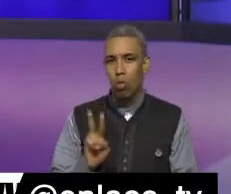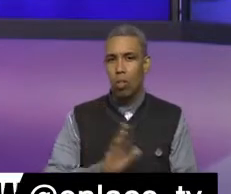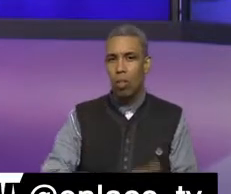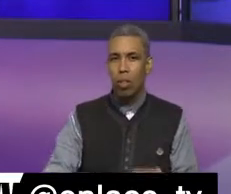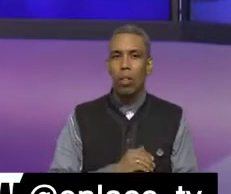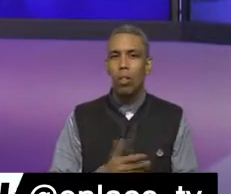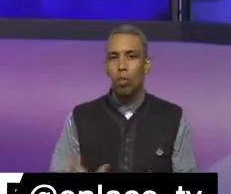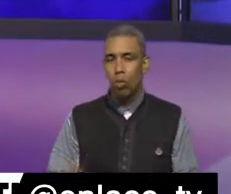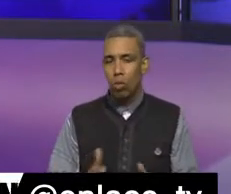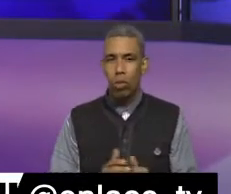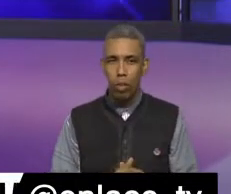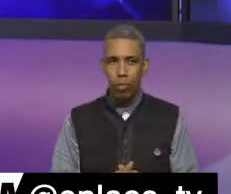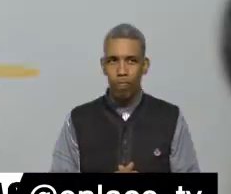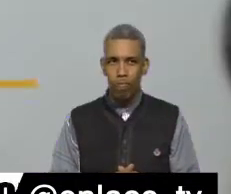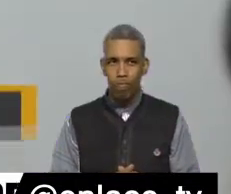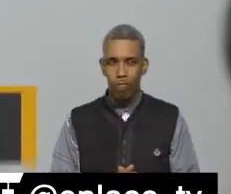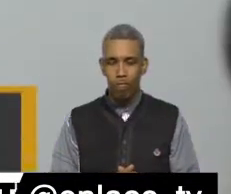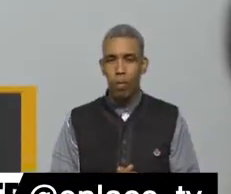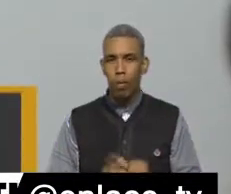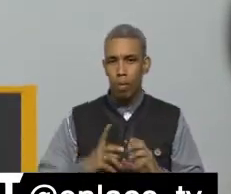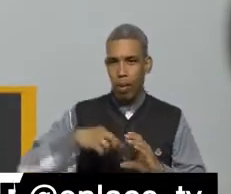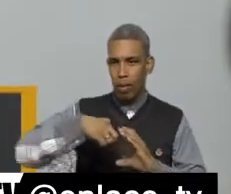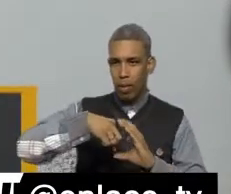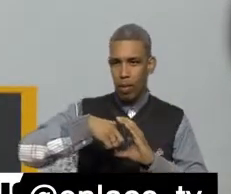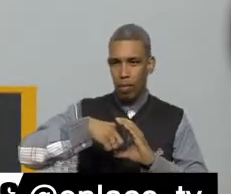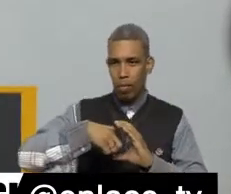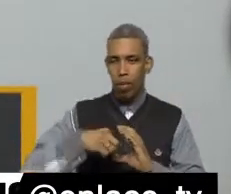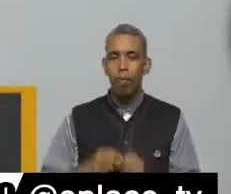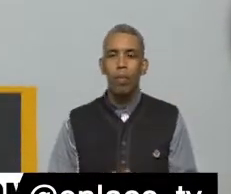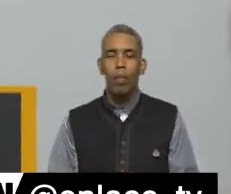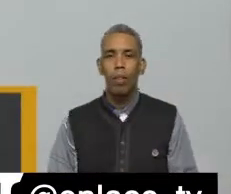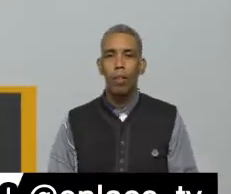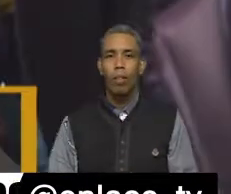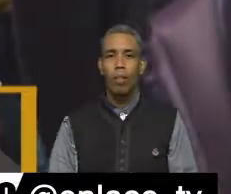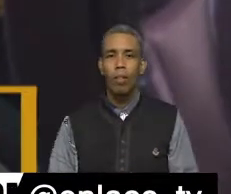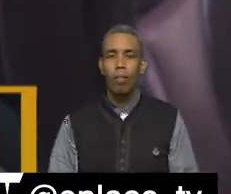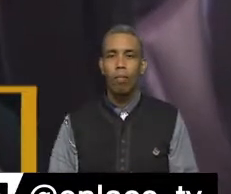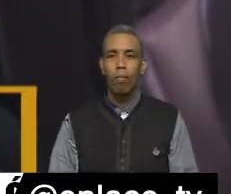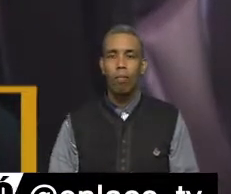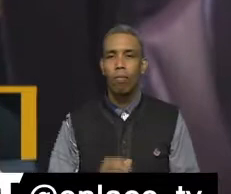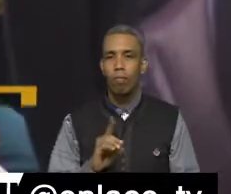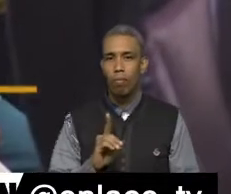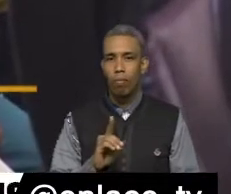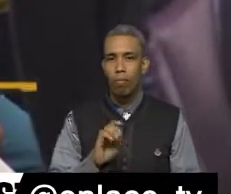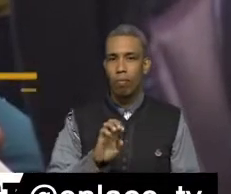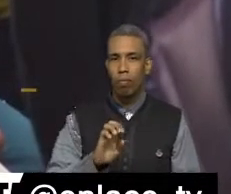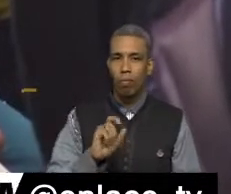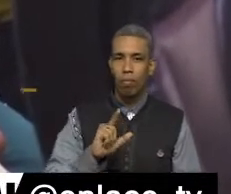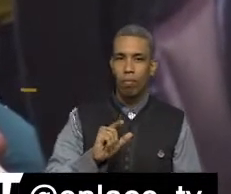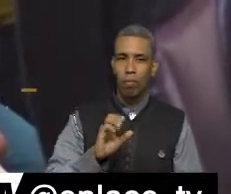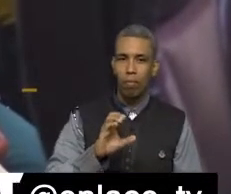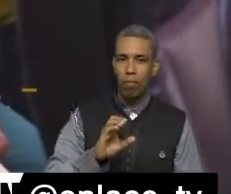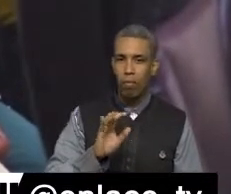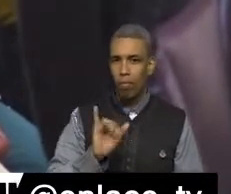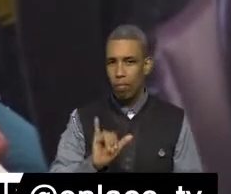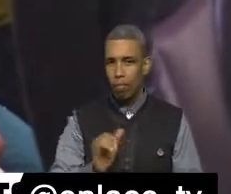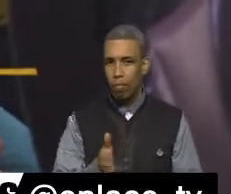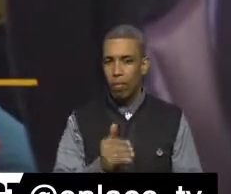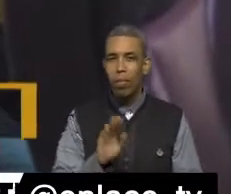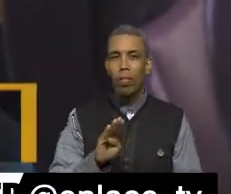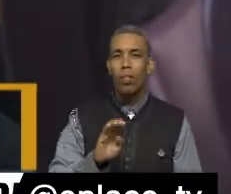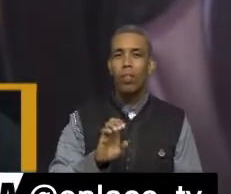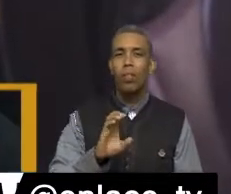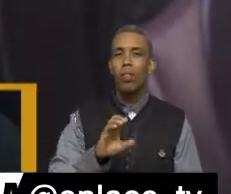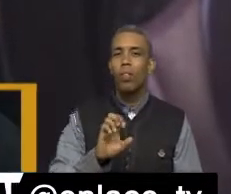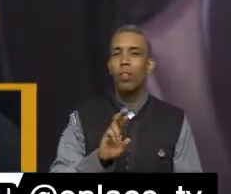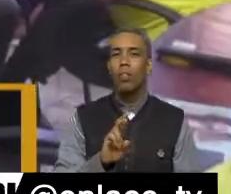Comercial. Belcy Becerra, directora de la UMATA, convoca a los representantes de cada sector pesquero que resultaron elegidos por